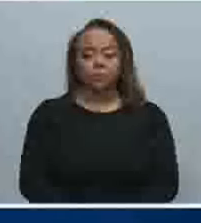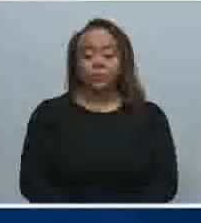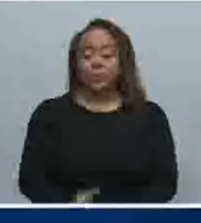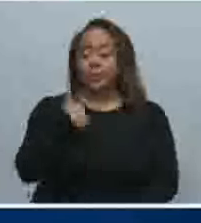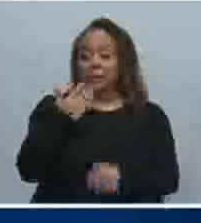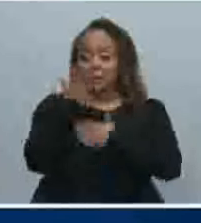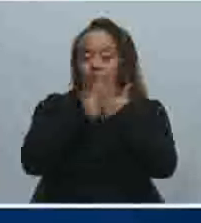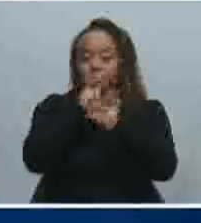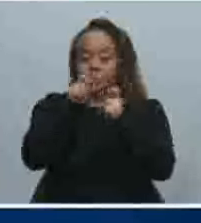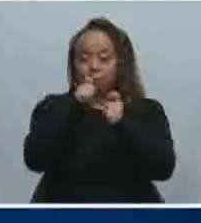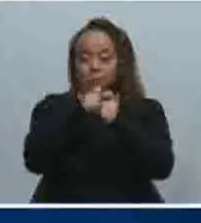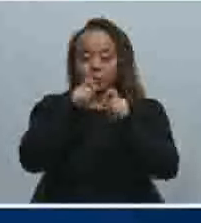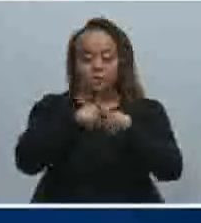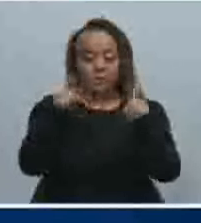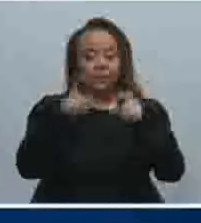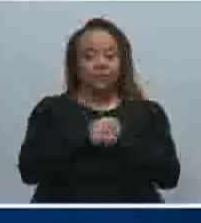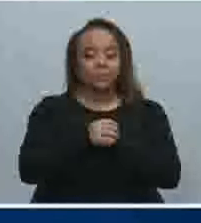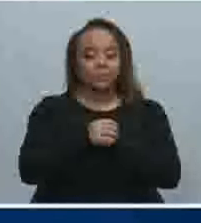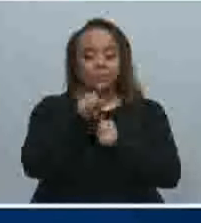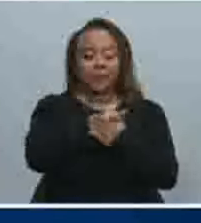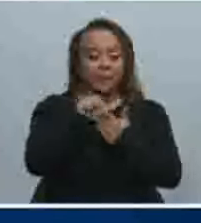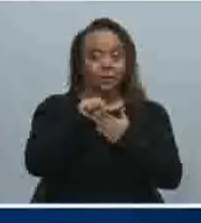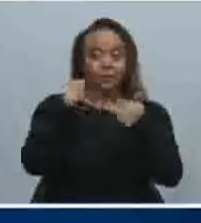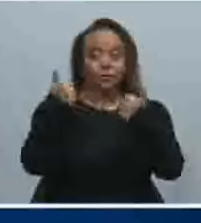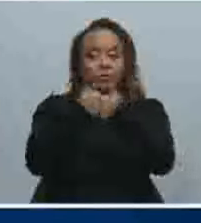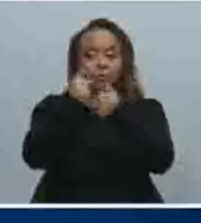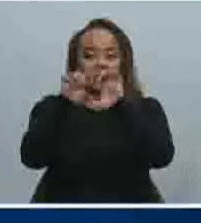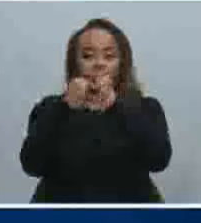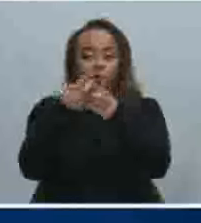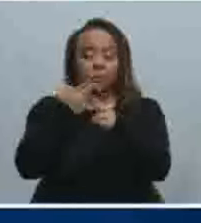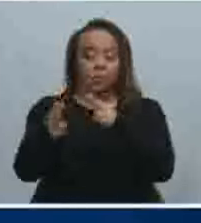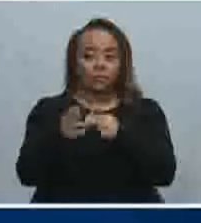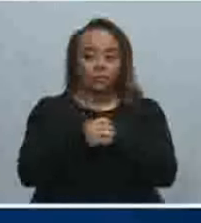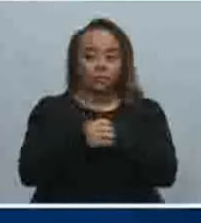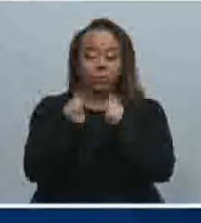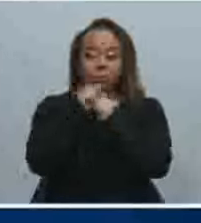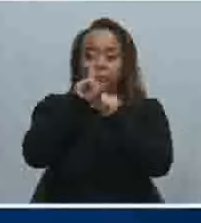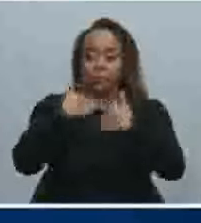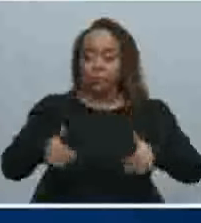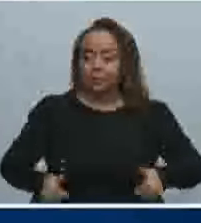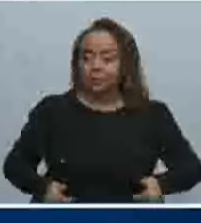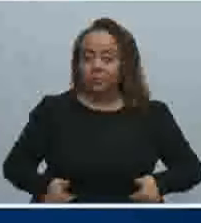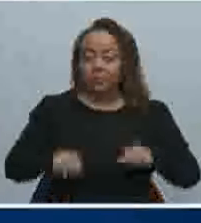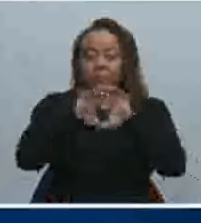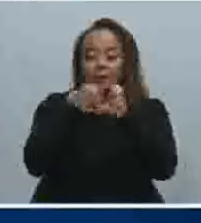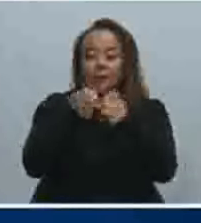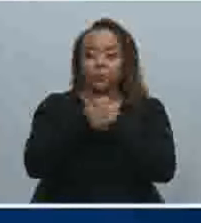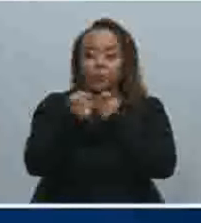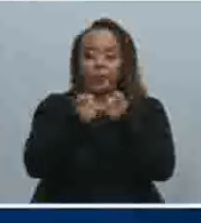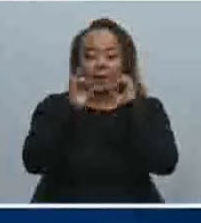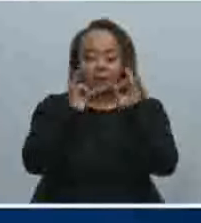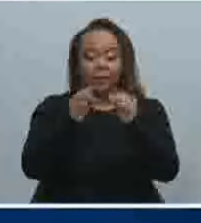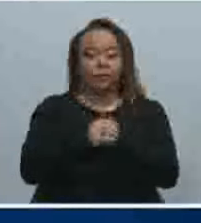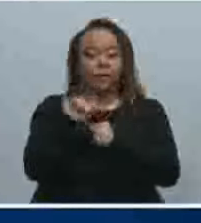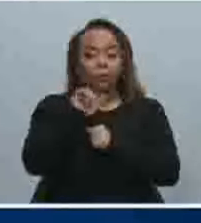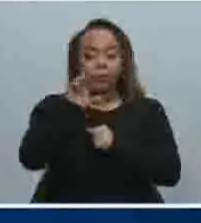puntos de diferencia el Santos con una planilla corta con un técnico que la planilla corta la manejaba bien como el Row se